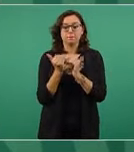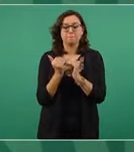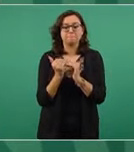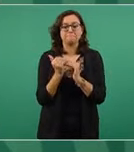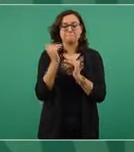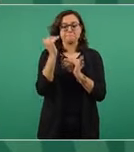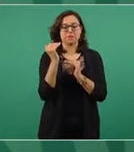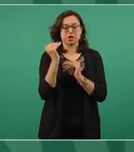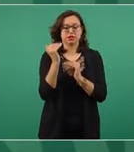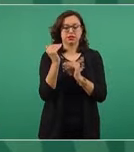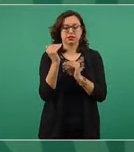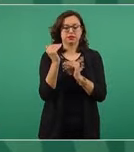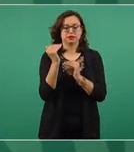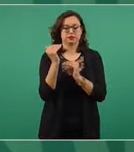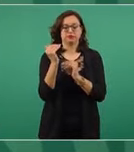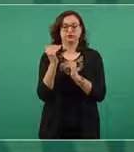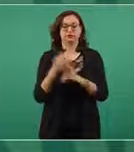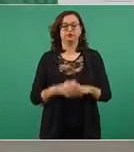en la pensión.